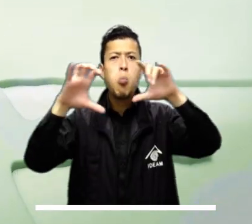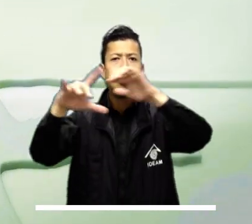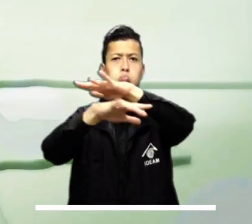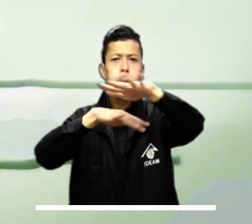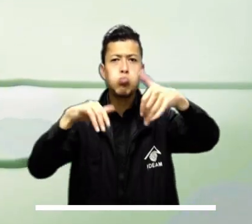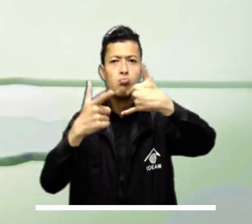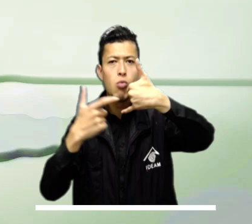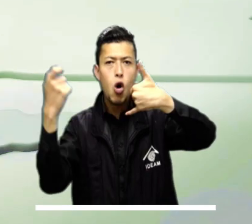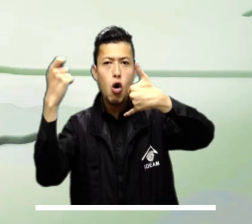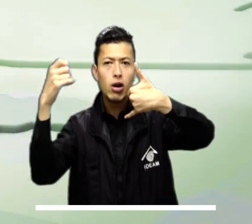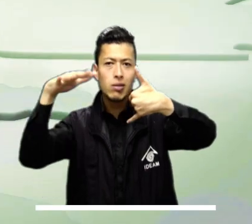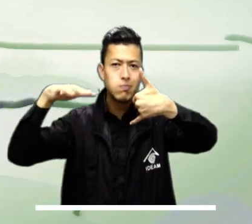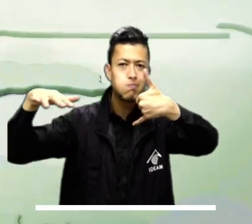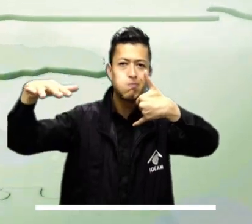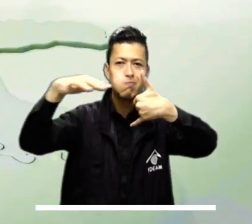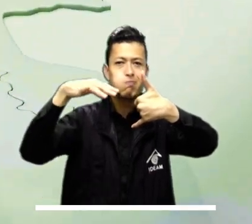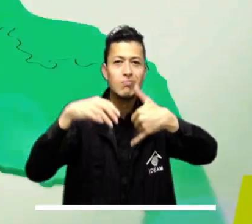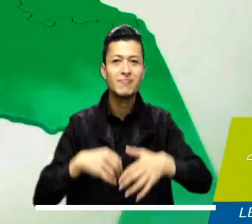de la Orinoquía.